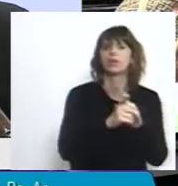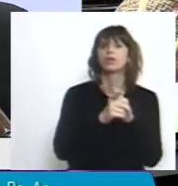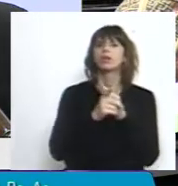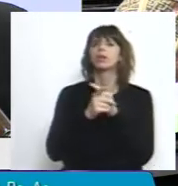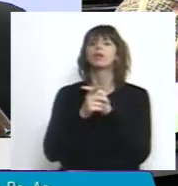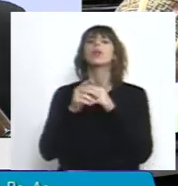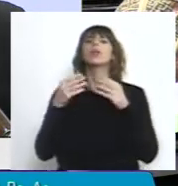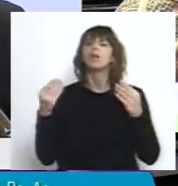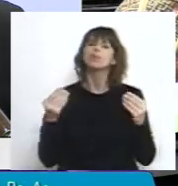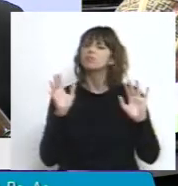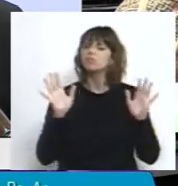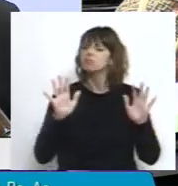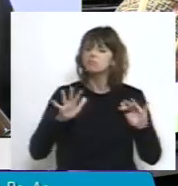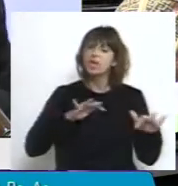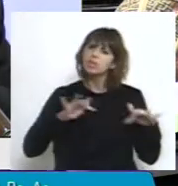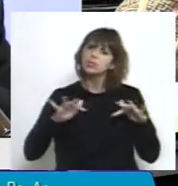equilibrado,